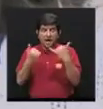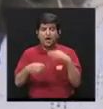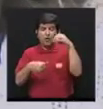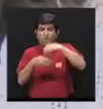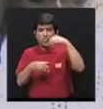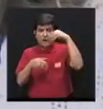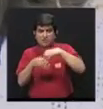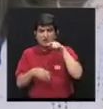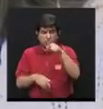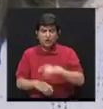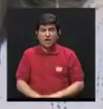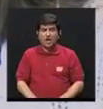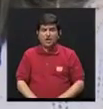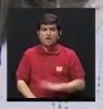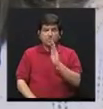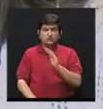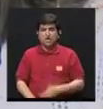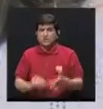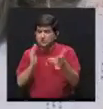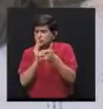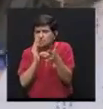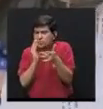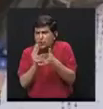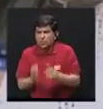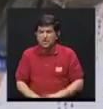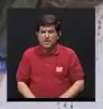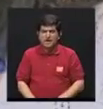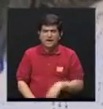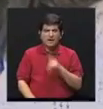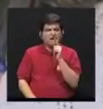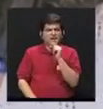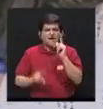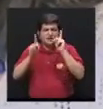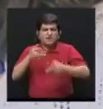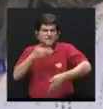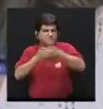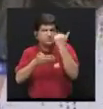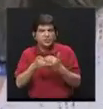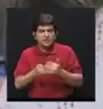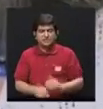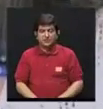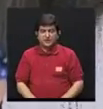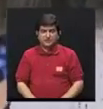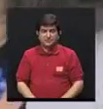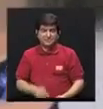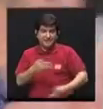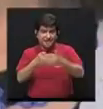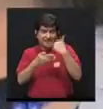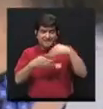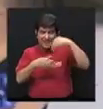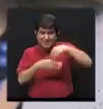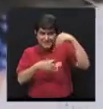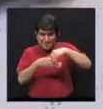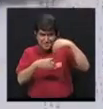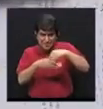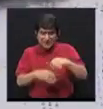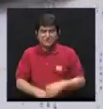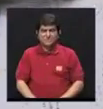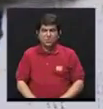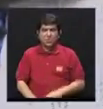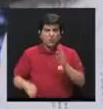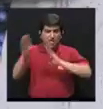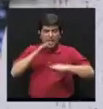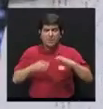los que... ¿Quiénes están entonces detrás de eso? Los que están invirtiendo, digamos así, en biología sintética